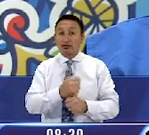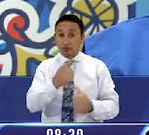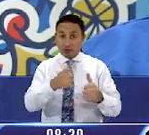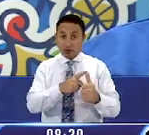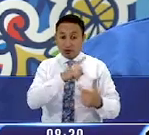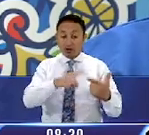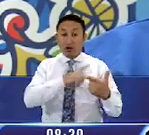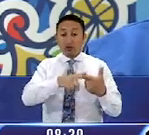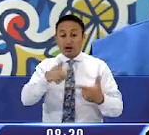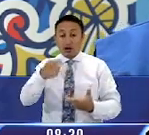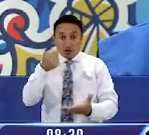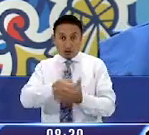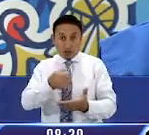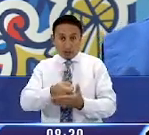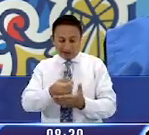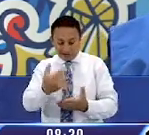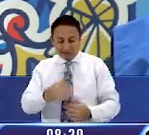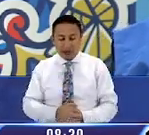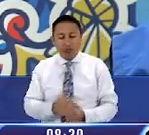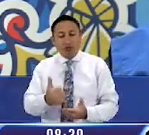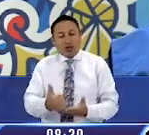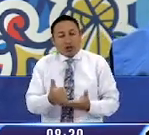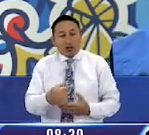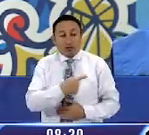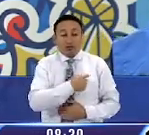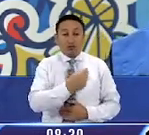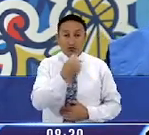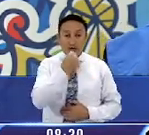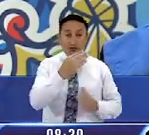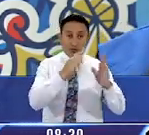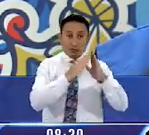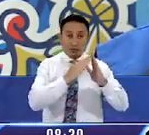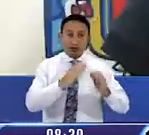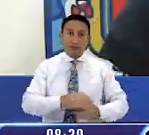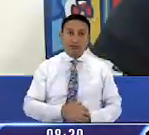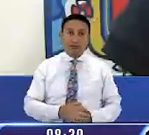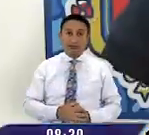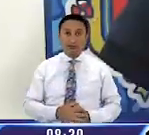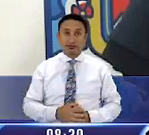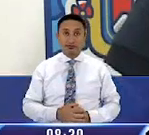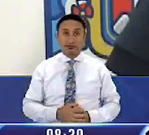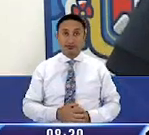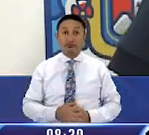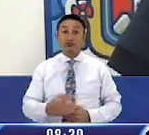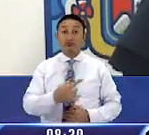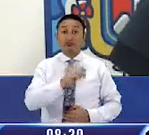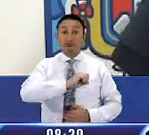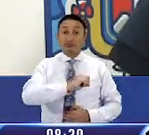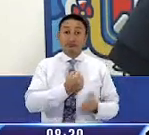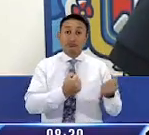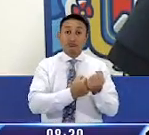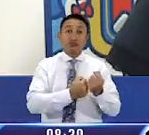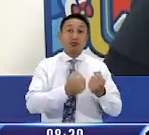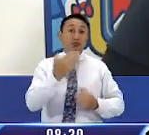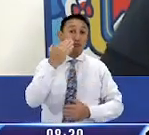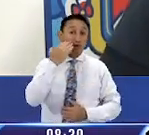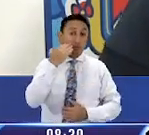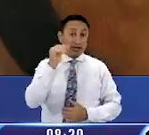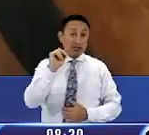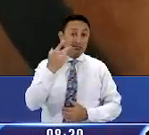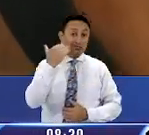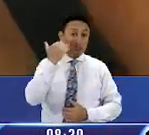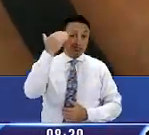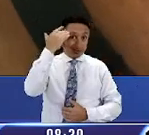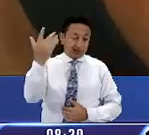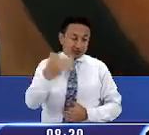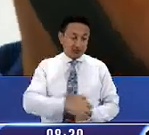ellos compran, pues nos colaboran y nos permiten llevar un sustento a nuestro hogar. Esto le permite sostener a su madre de la tercera edad,